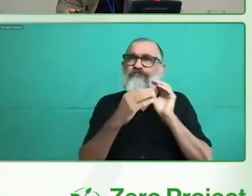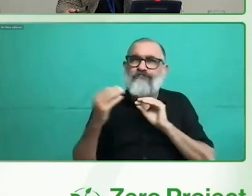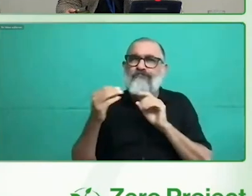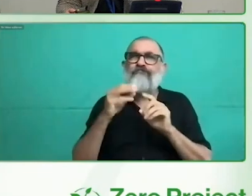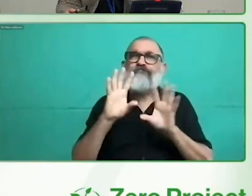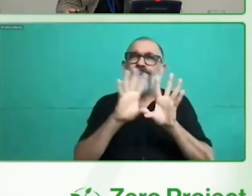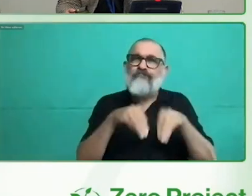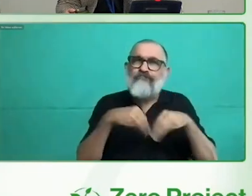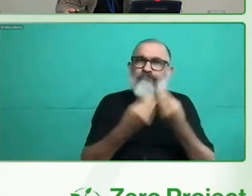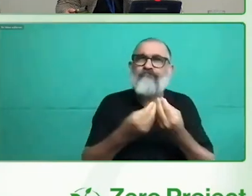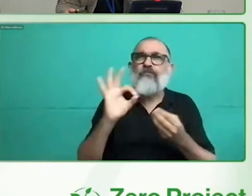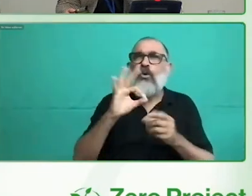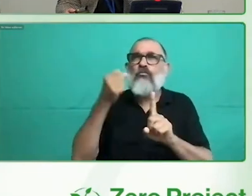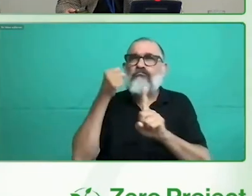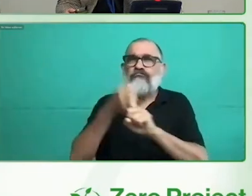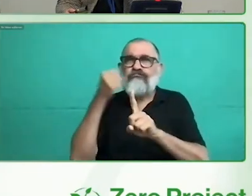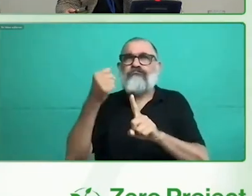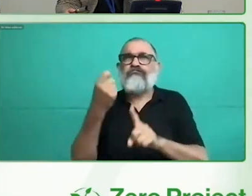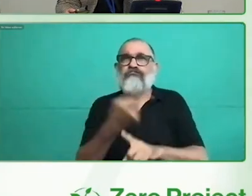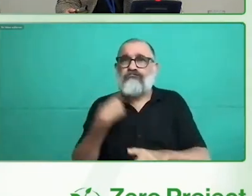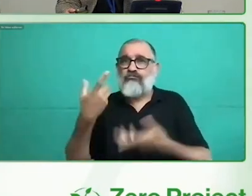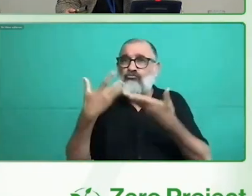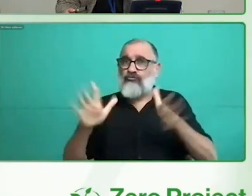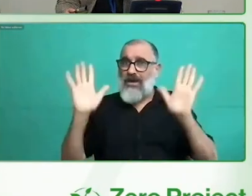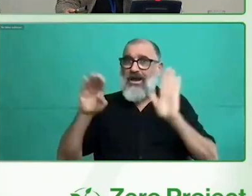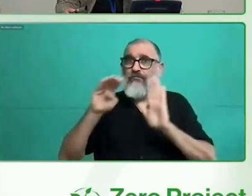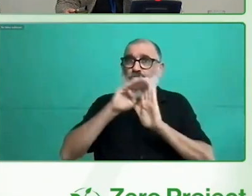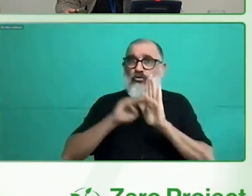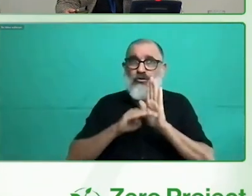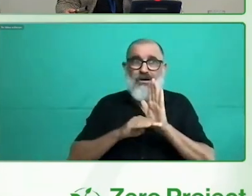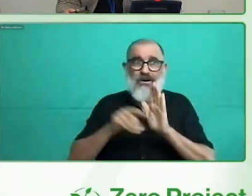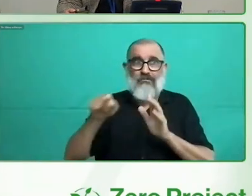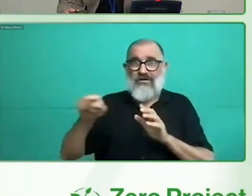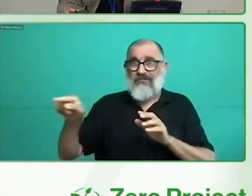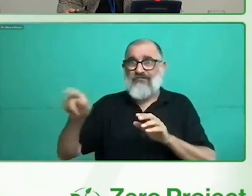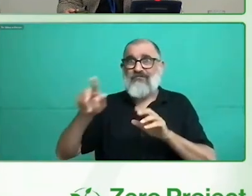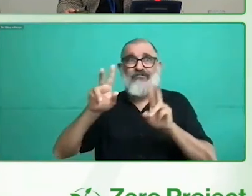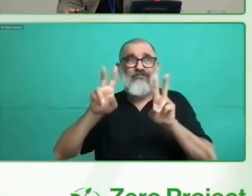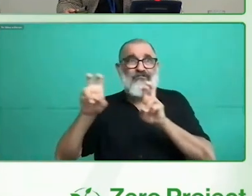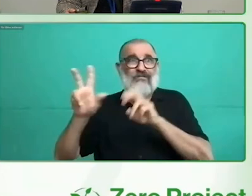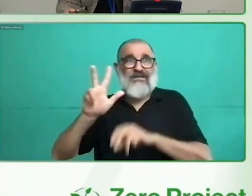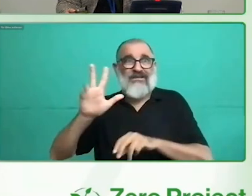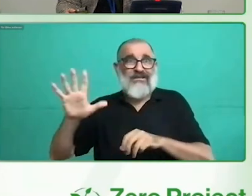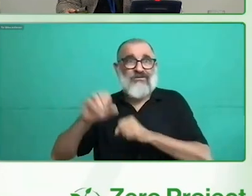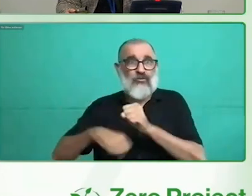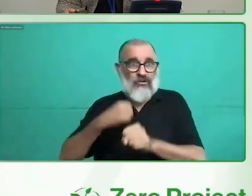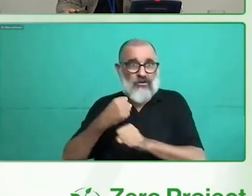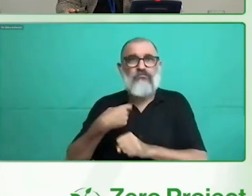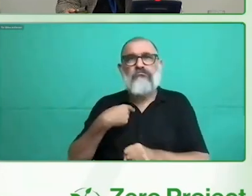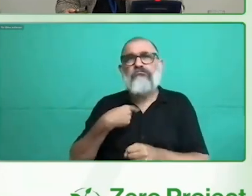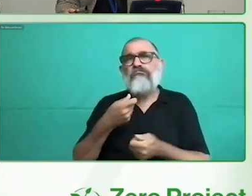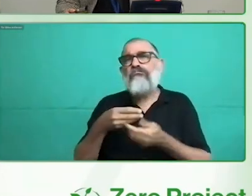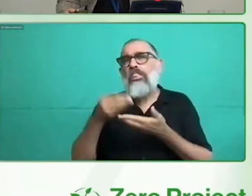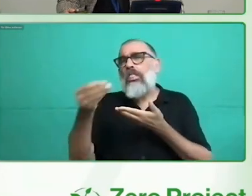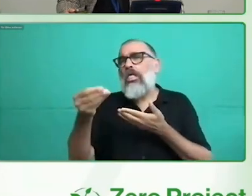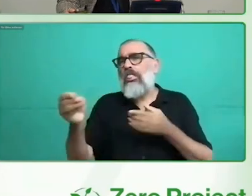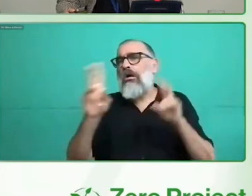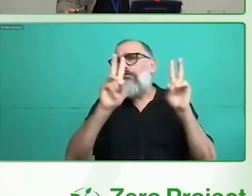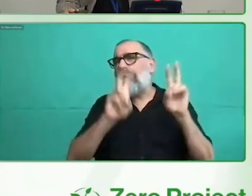793.000 euros en ayudas a emprendedores y apoyamos 115 proyectos. Si hablamos